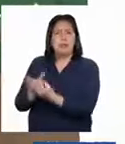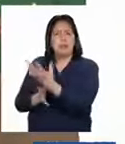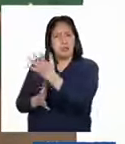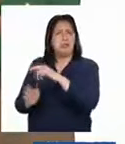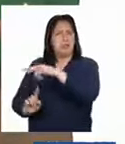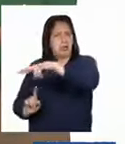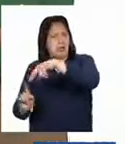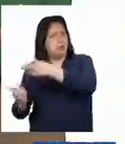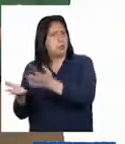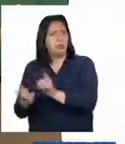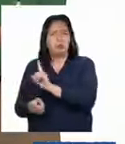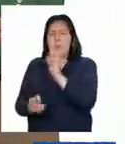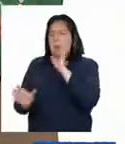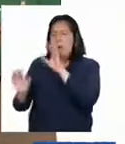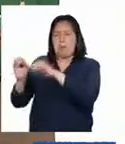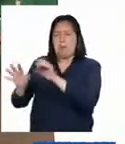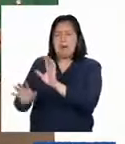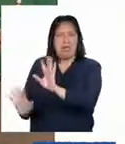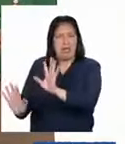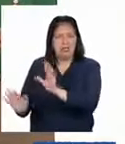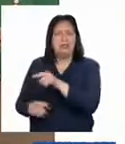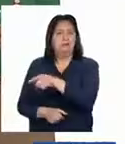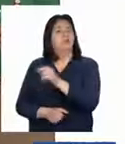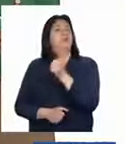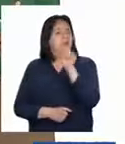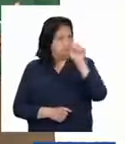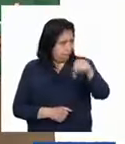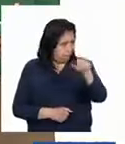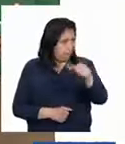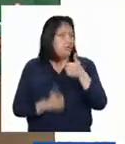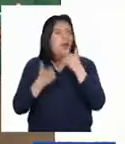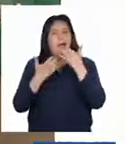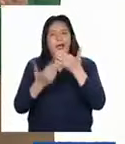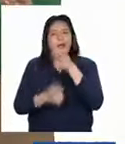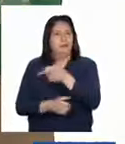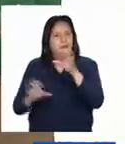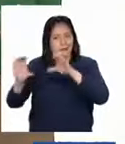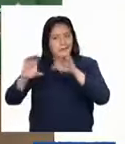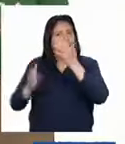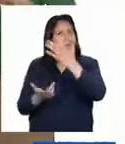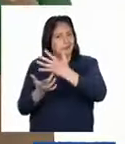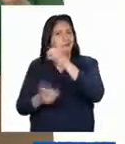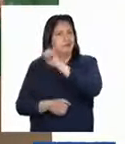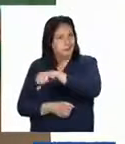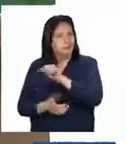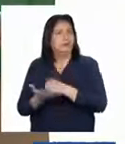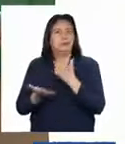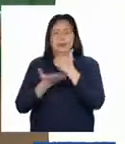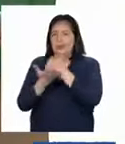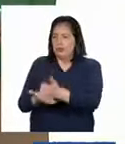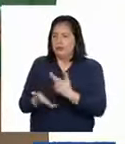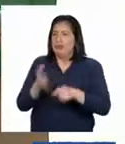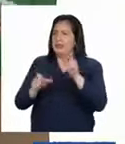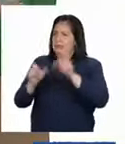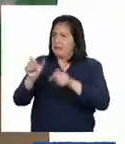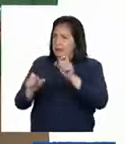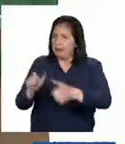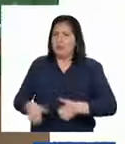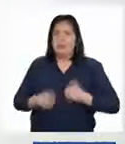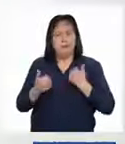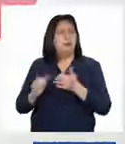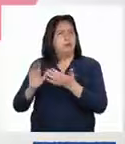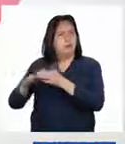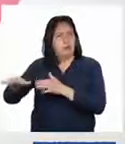plantas alrededor sin contaminación. Así es, Mariela. Gracias a la ciencia y tecnología, con la ayuda de las personas que viven